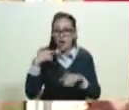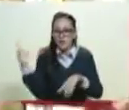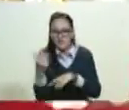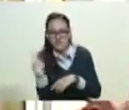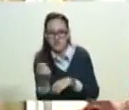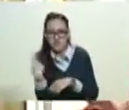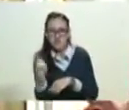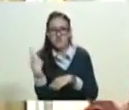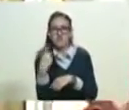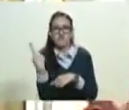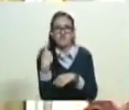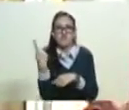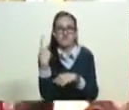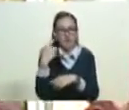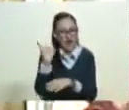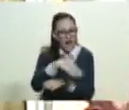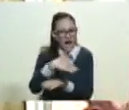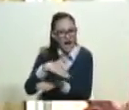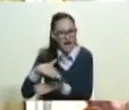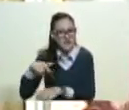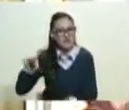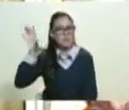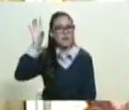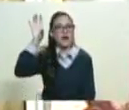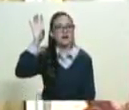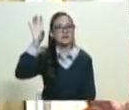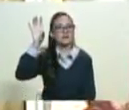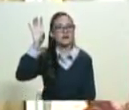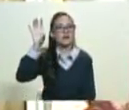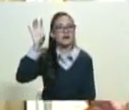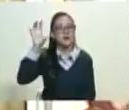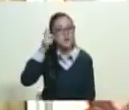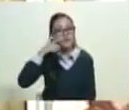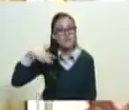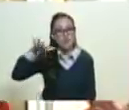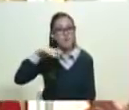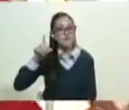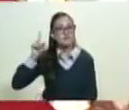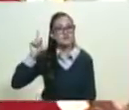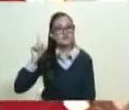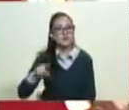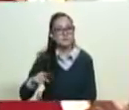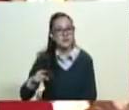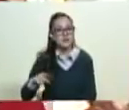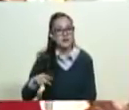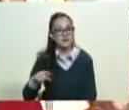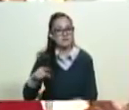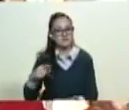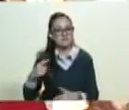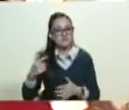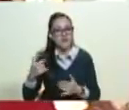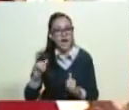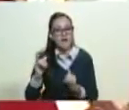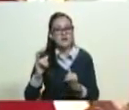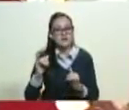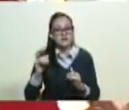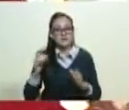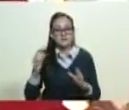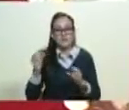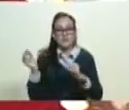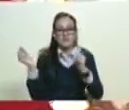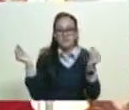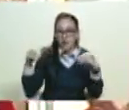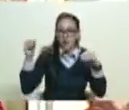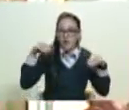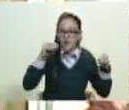que surcaba todas las calles de nuestra patria, con ese pueblo también se fue fraguando una conspiración